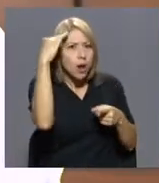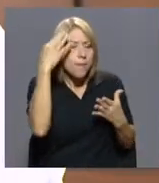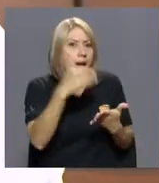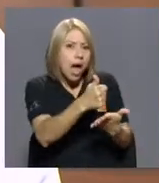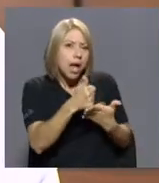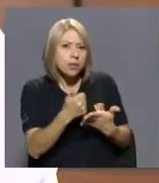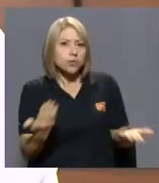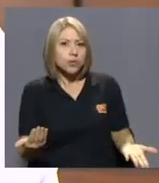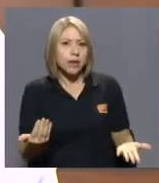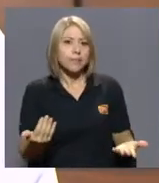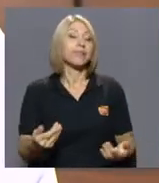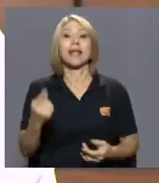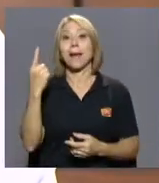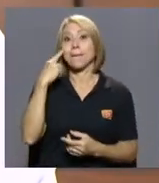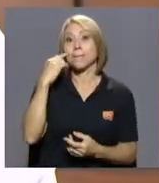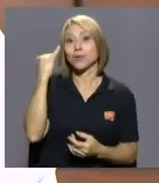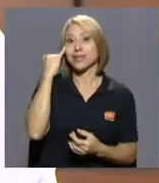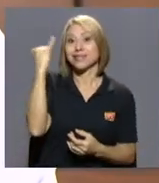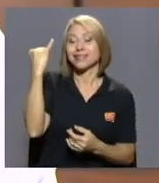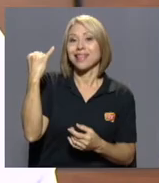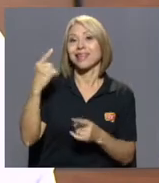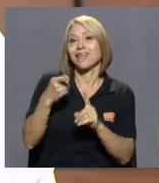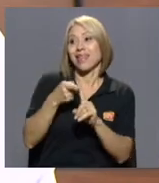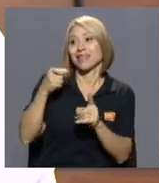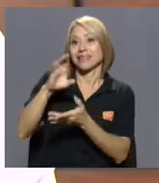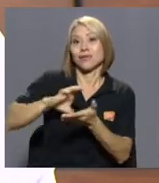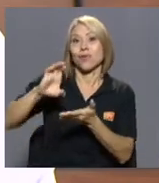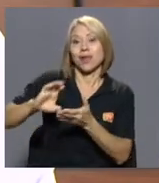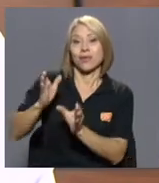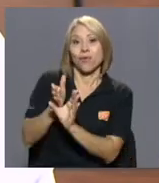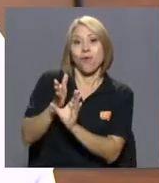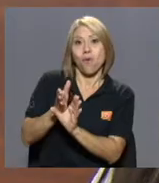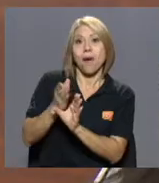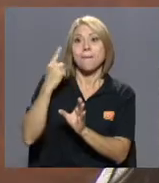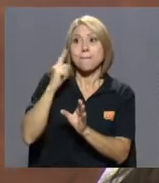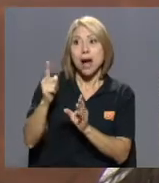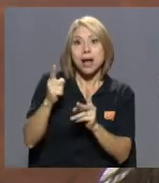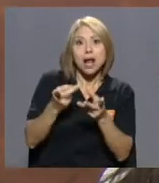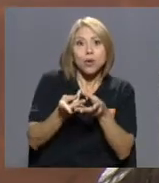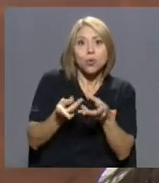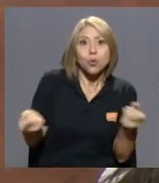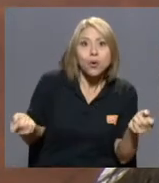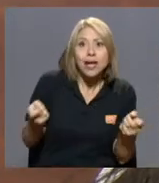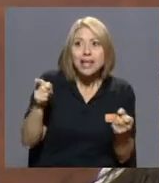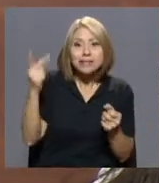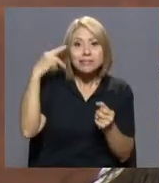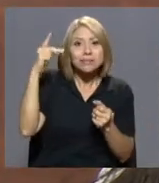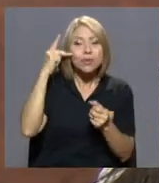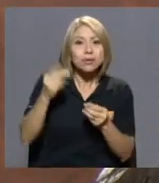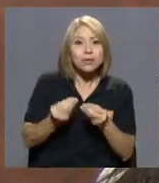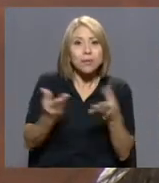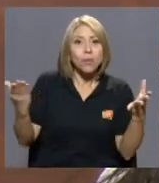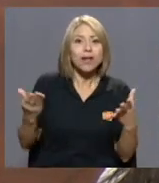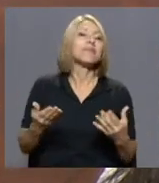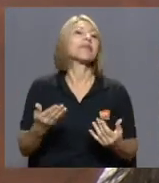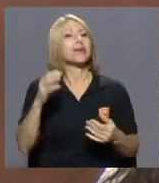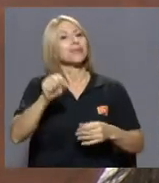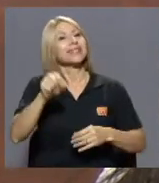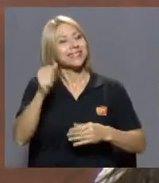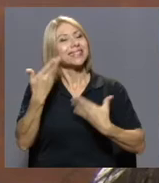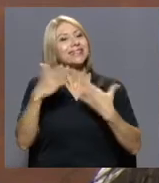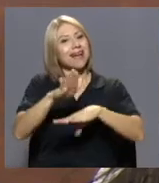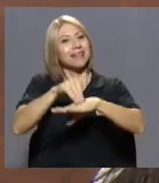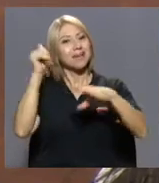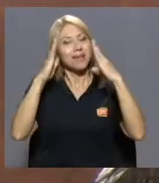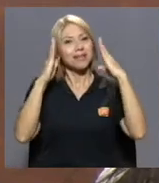el colegio para poder lograr revertir esa política pública que ha sido deficitaria? En realidad hay un llamado de atención, digamos, la Contraloría le gira